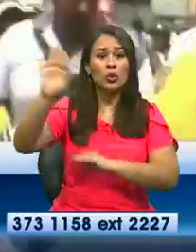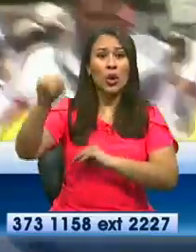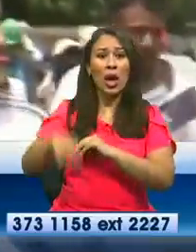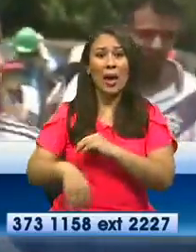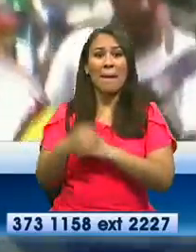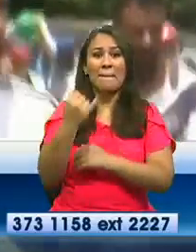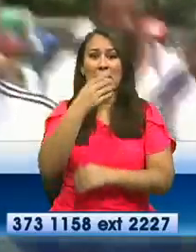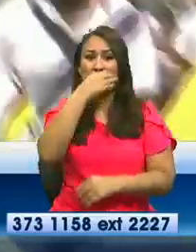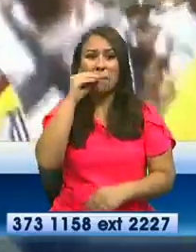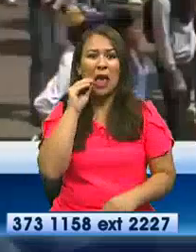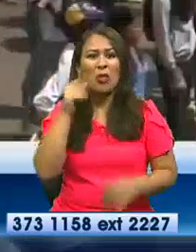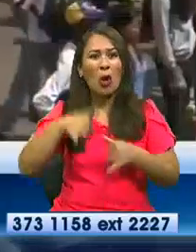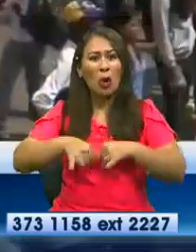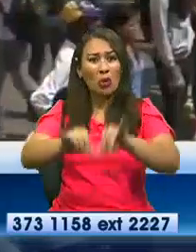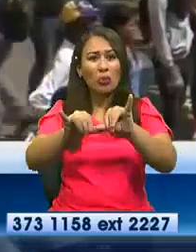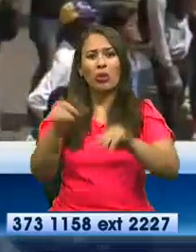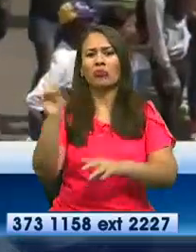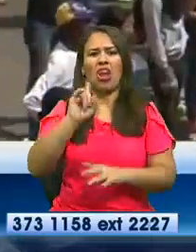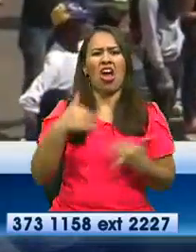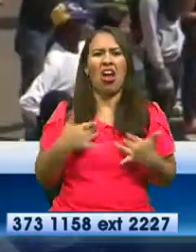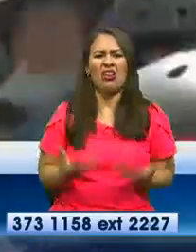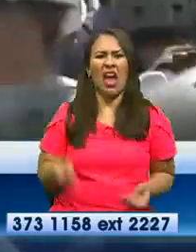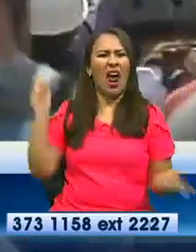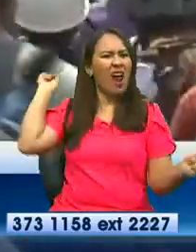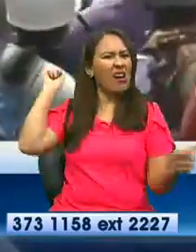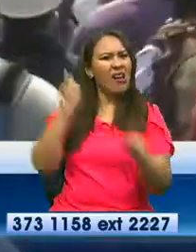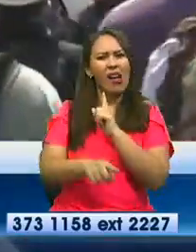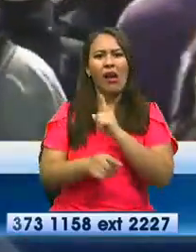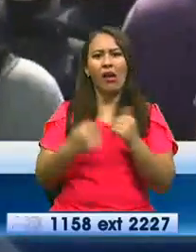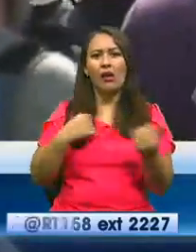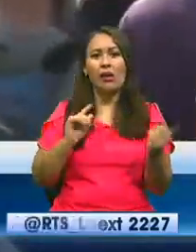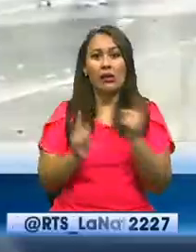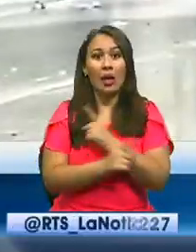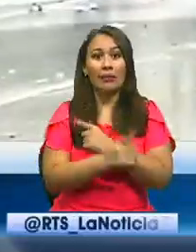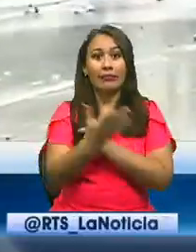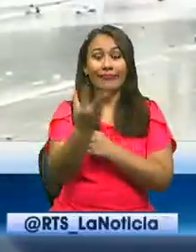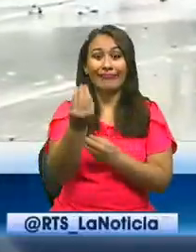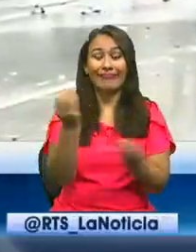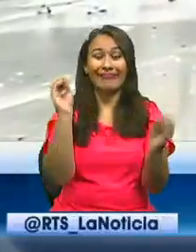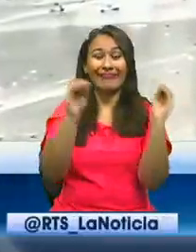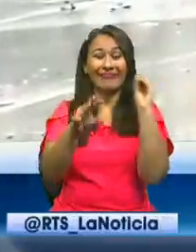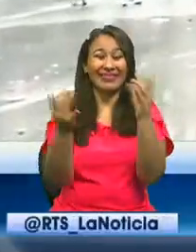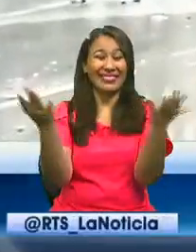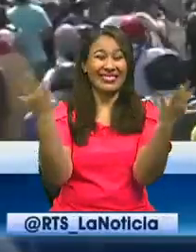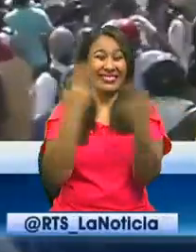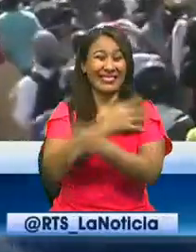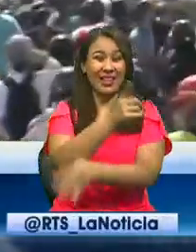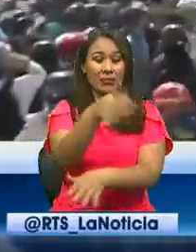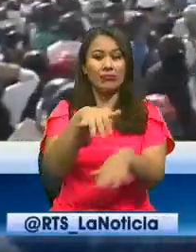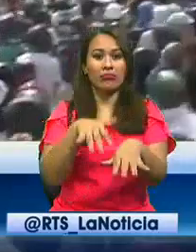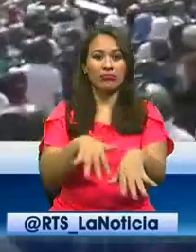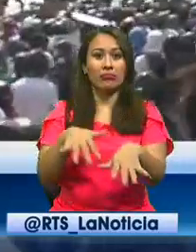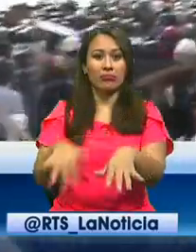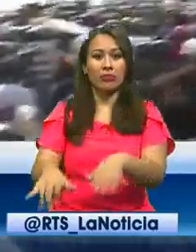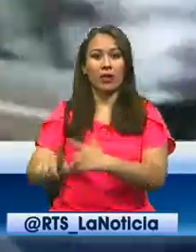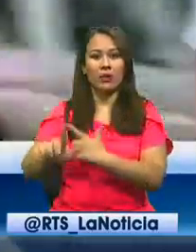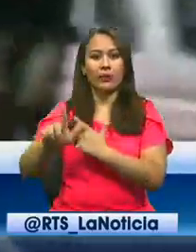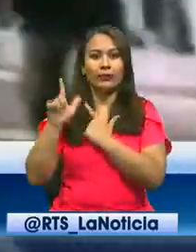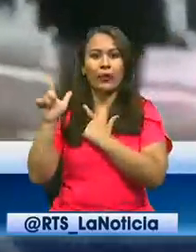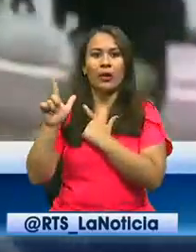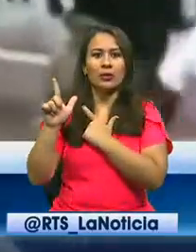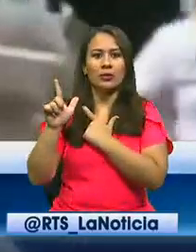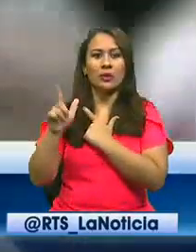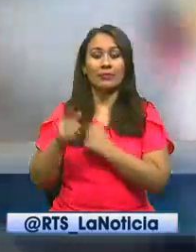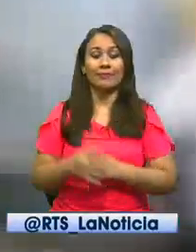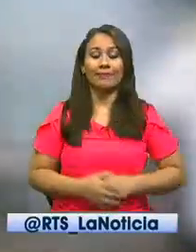Nicolás Maduro para toda la vida. Miles de nuevo en las calles en una protesta masiva que terminó siendo de nuevo bloqueada por las fuerzas del régimen a